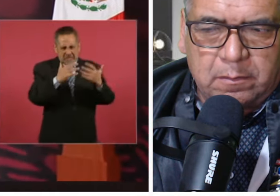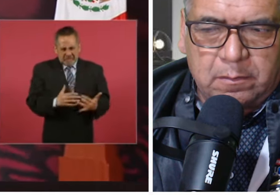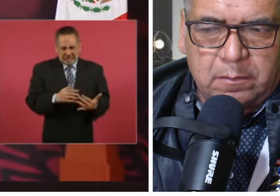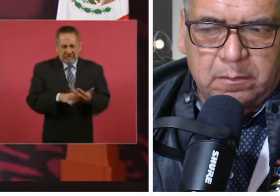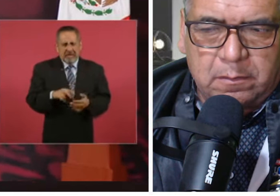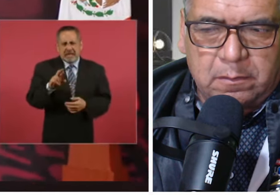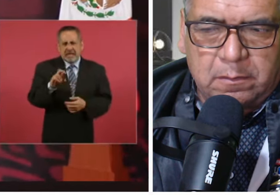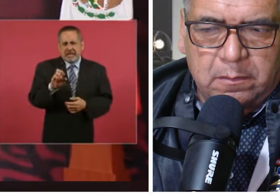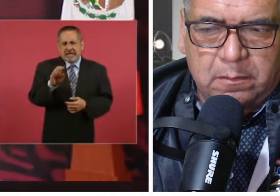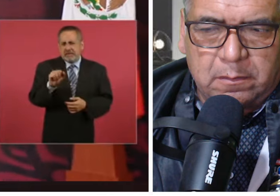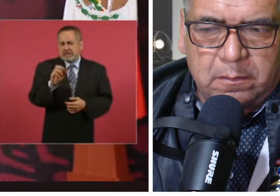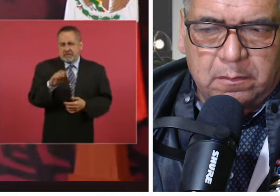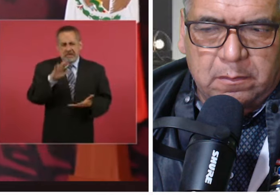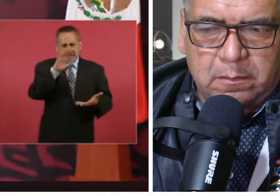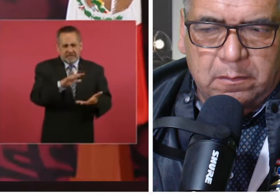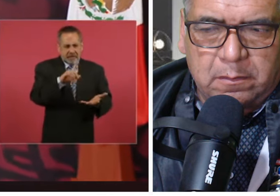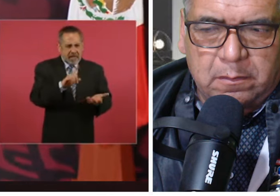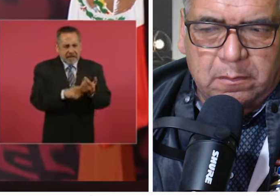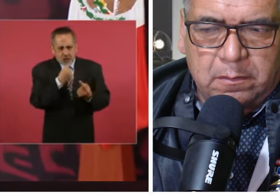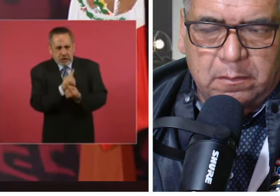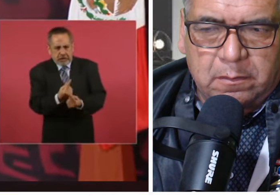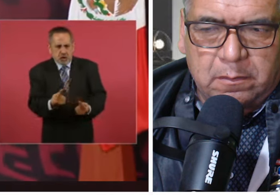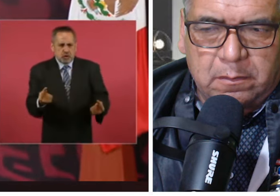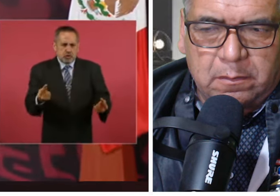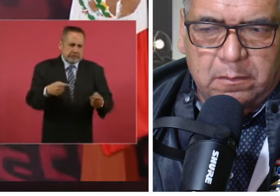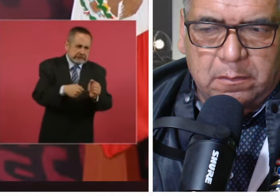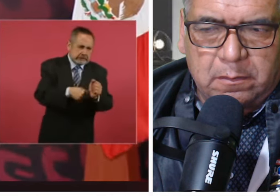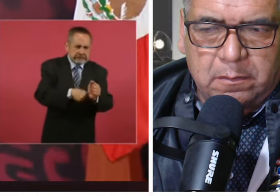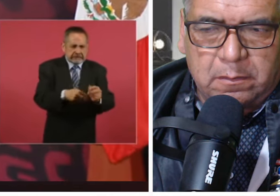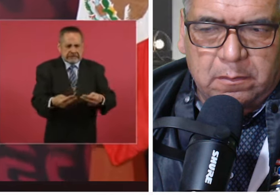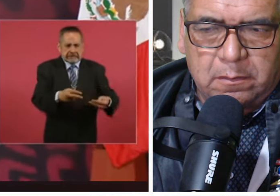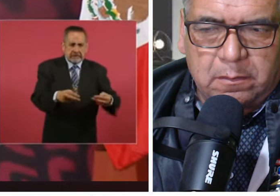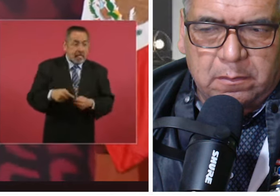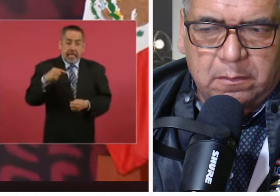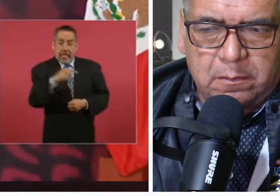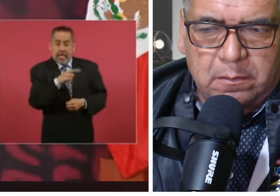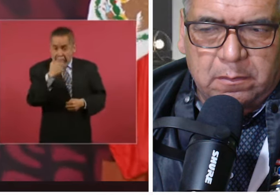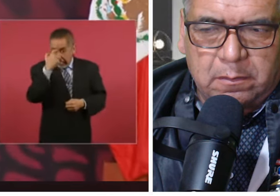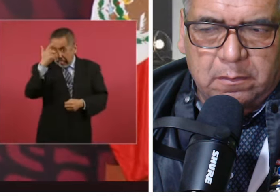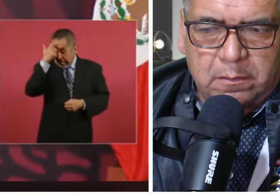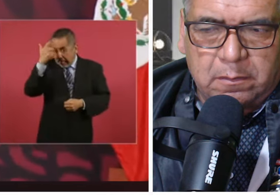Repsamen, y quedaron atrapados niños, y entonces inventan